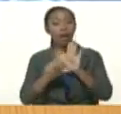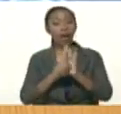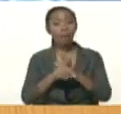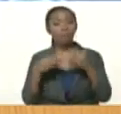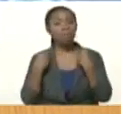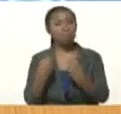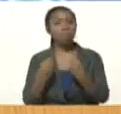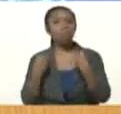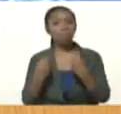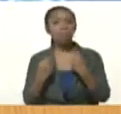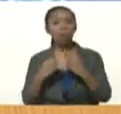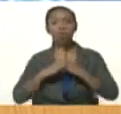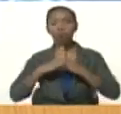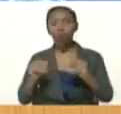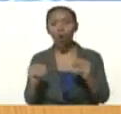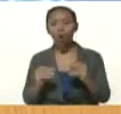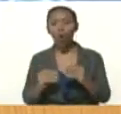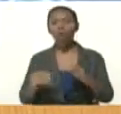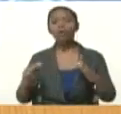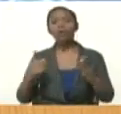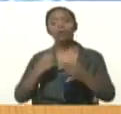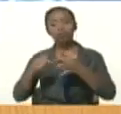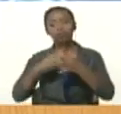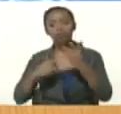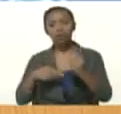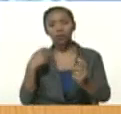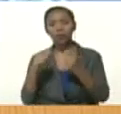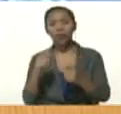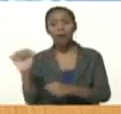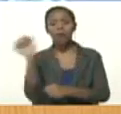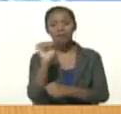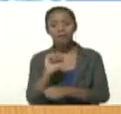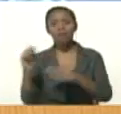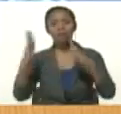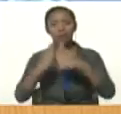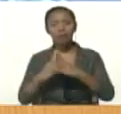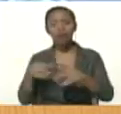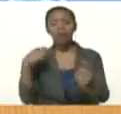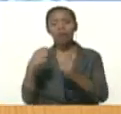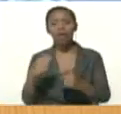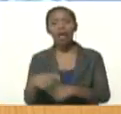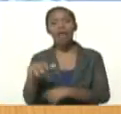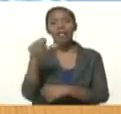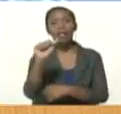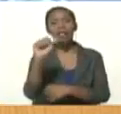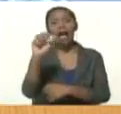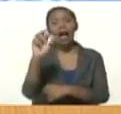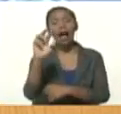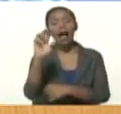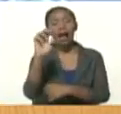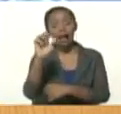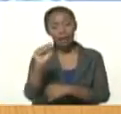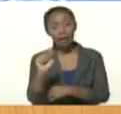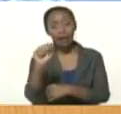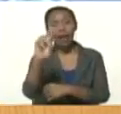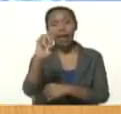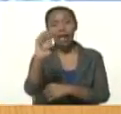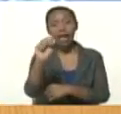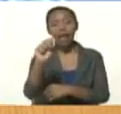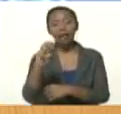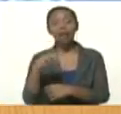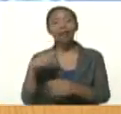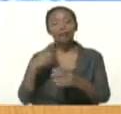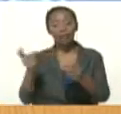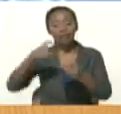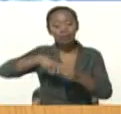que todos los inmuebles del país, todos los vehículos del país, en el SAREM se intercambien, se registren legal